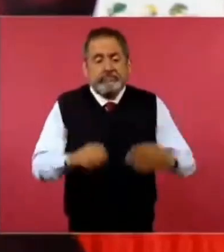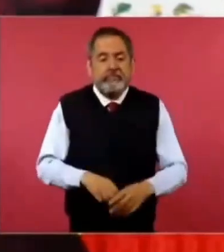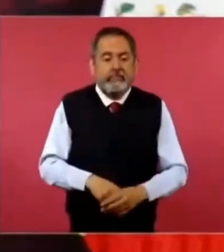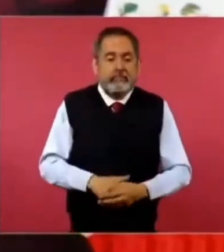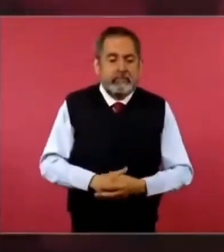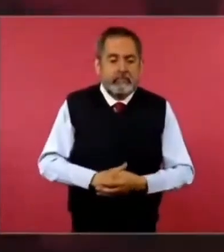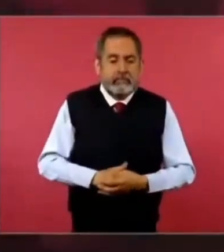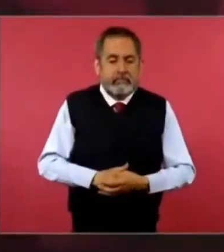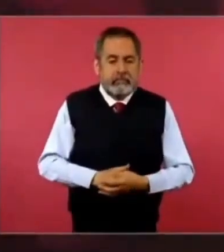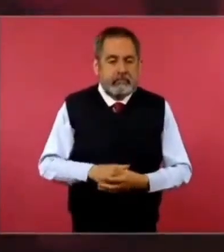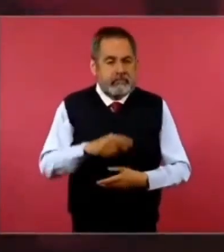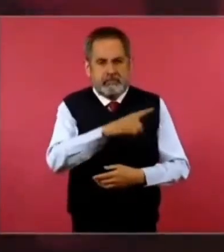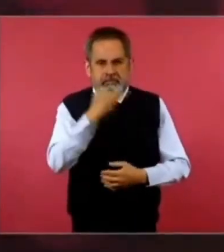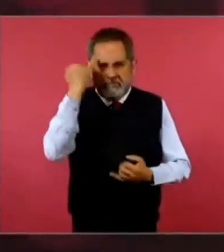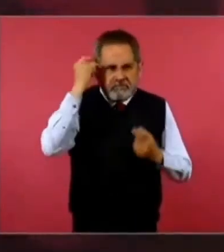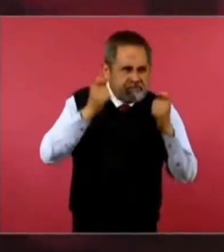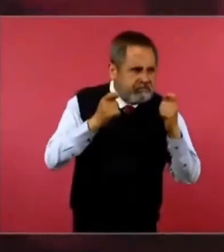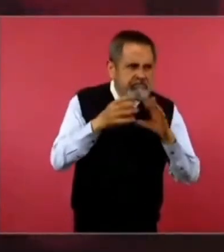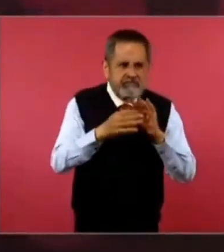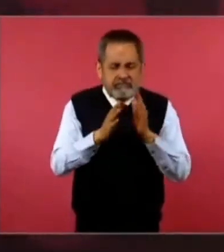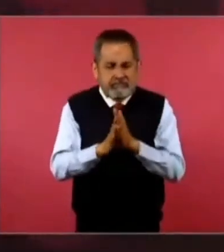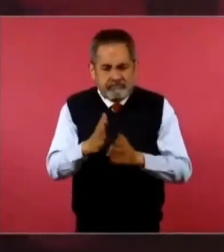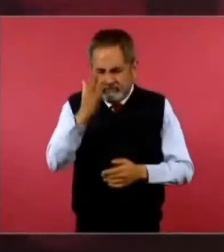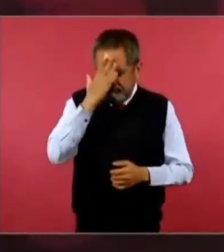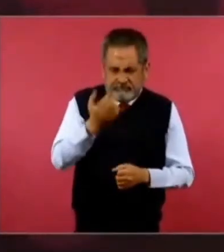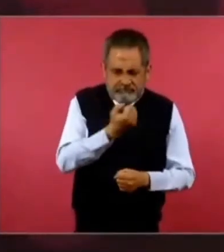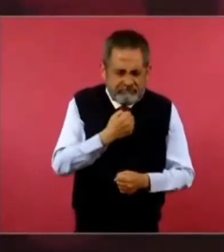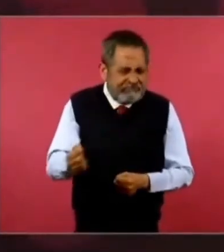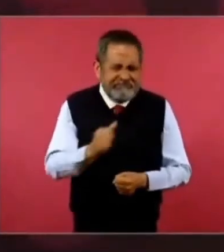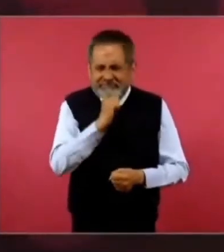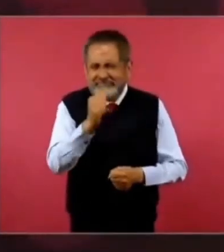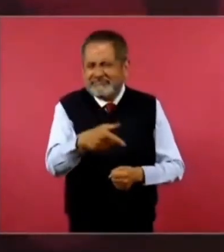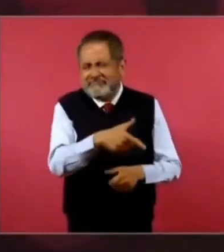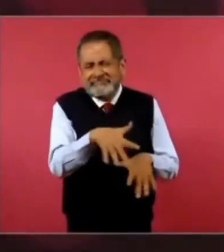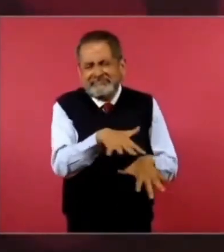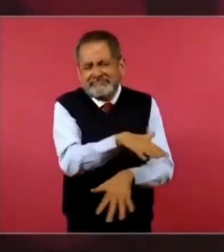la imaginación, el talento, el prestigio,